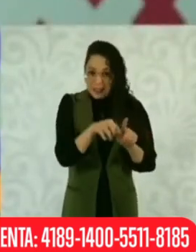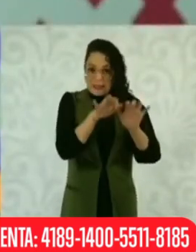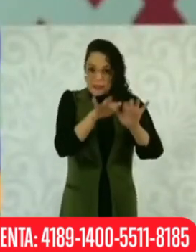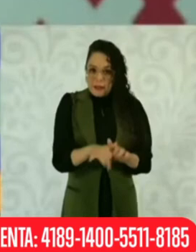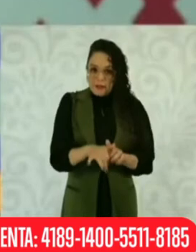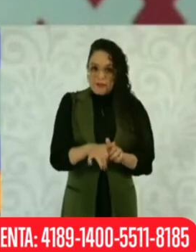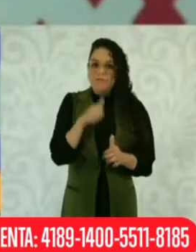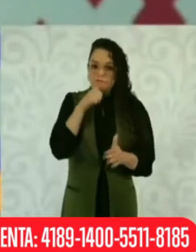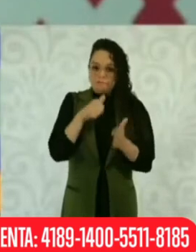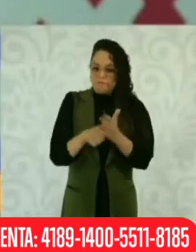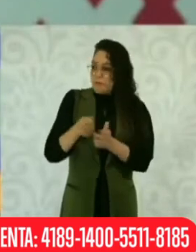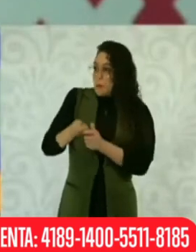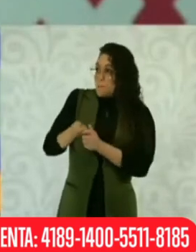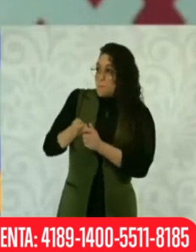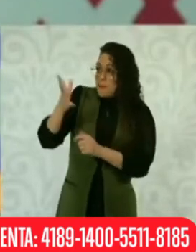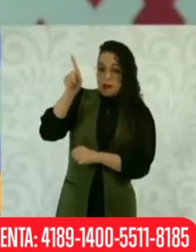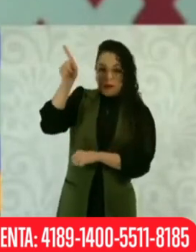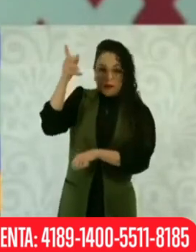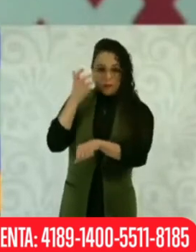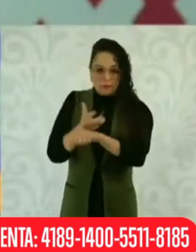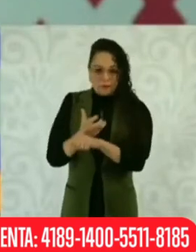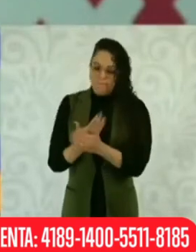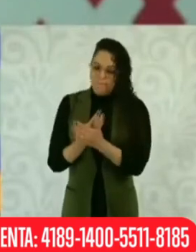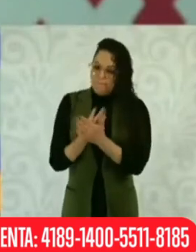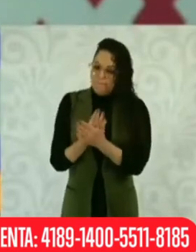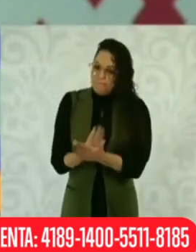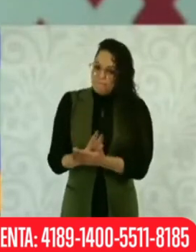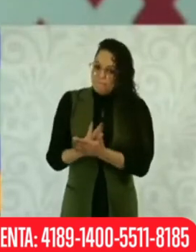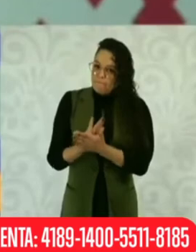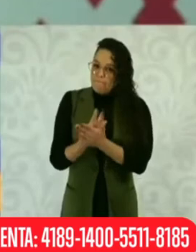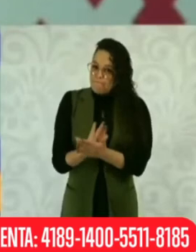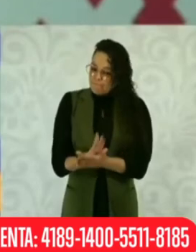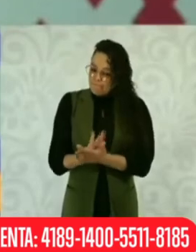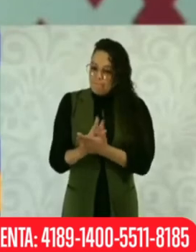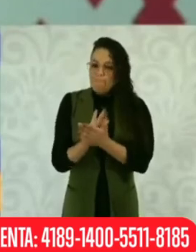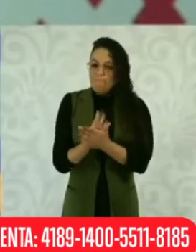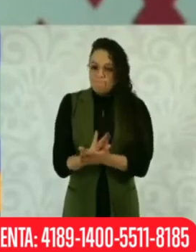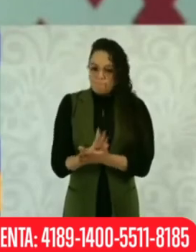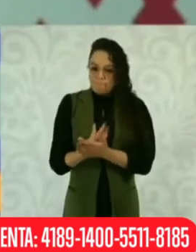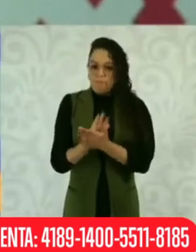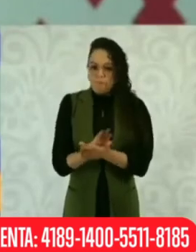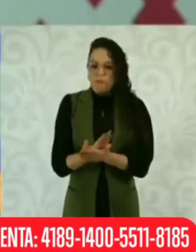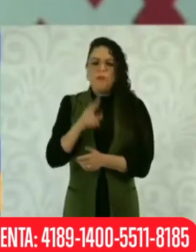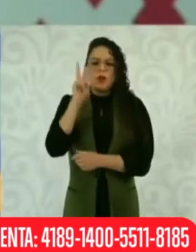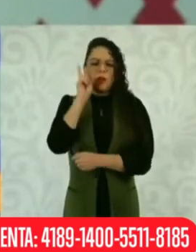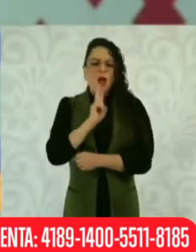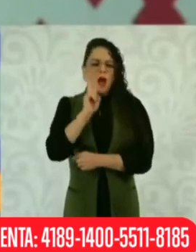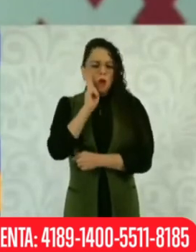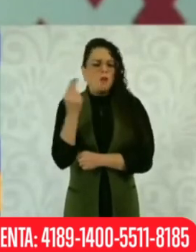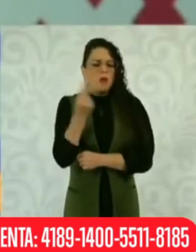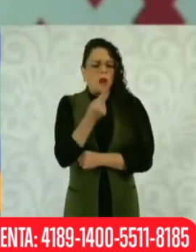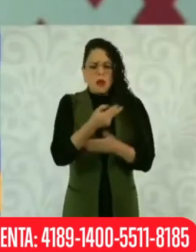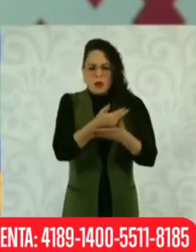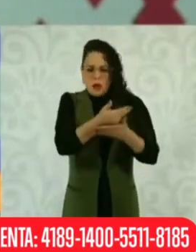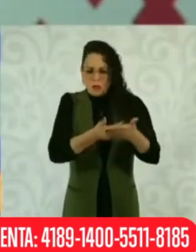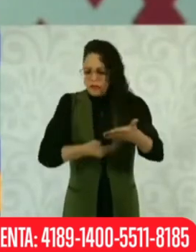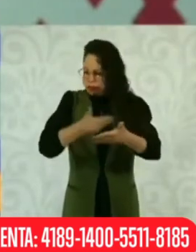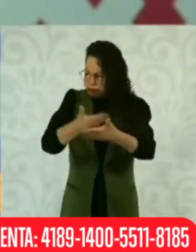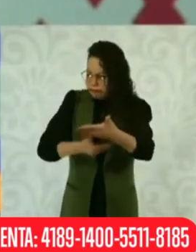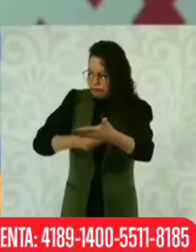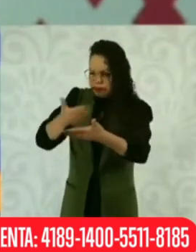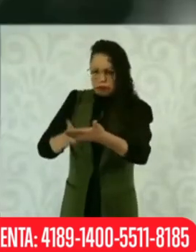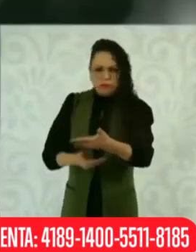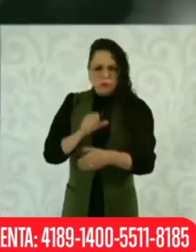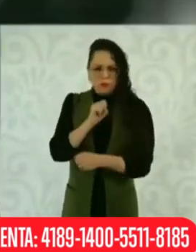de Justicia, esperamos los días, ellos pidieron toda la documentación, les mandamos